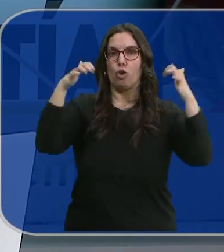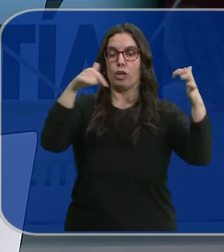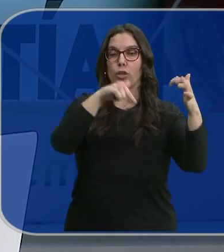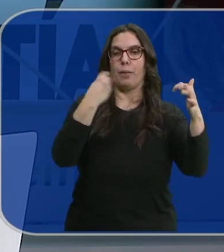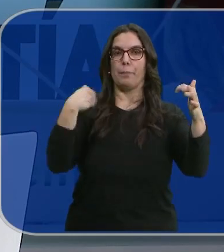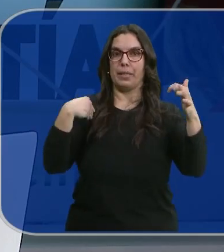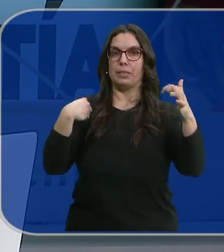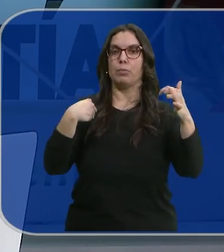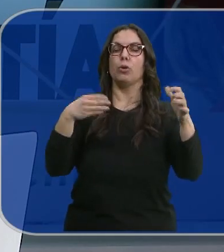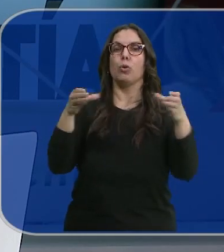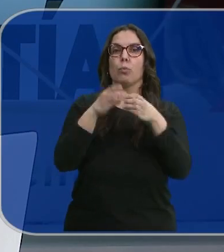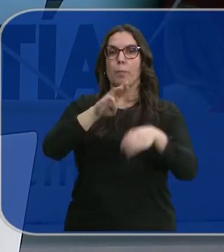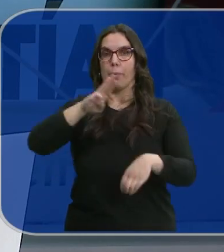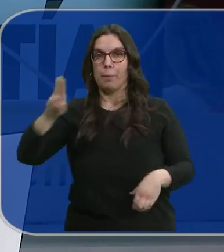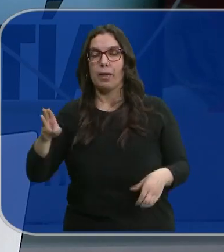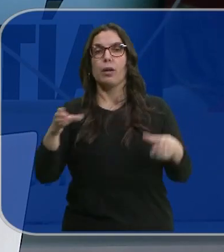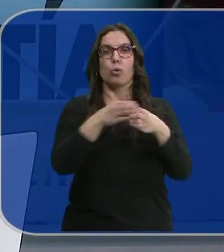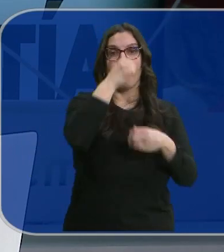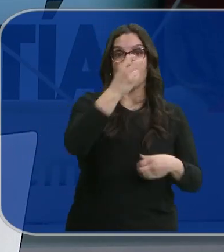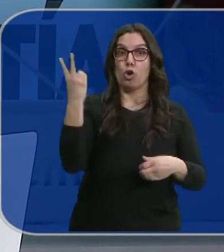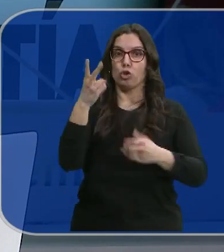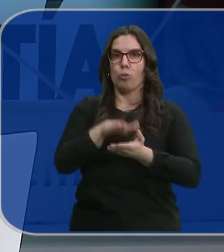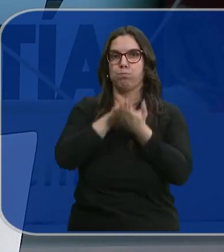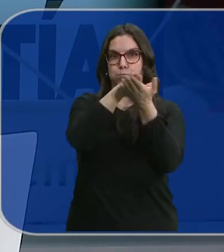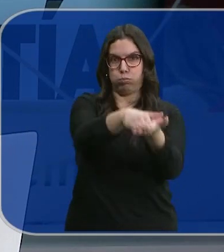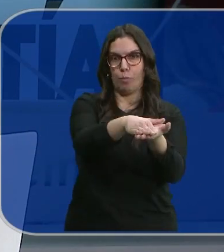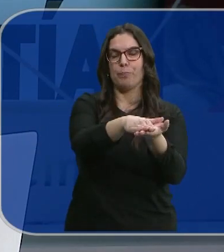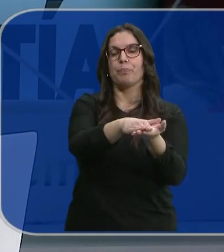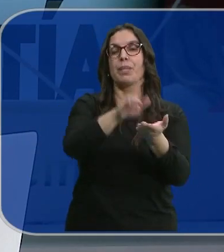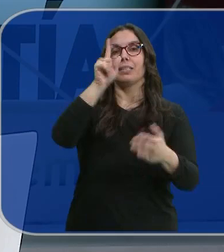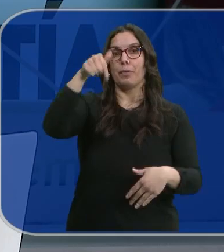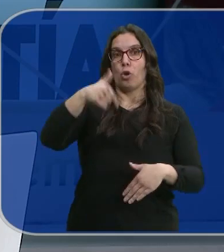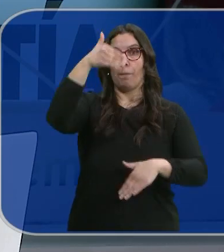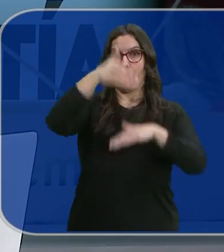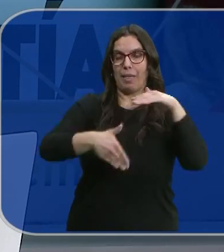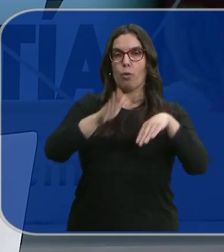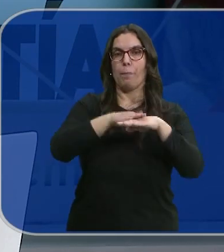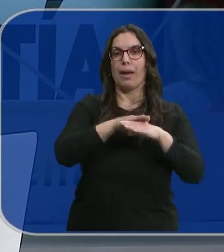la iniciativa impulsada por Partido Popular y Partido Socialista. También hoy termina el plazo para